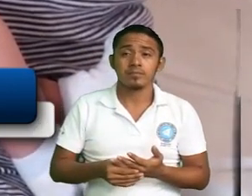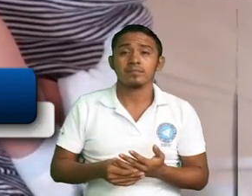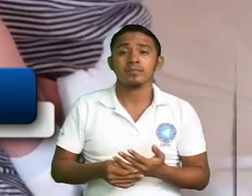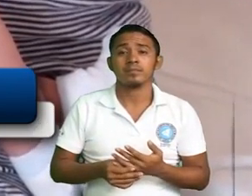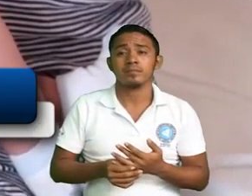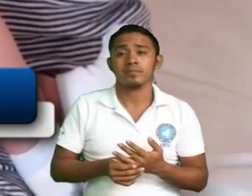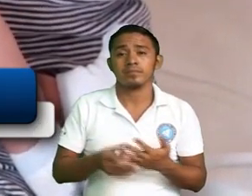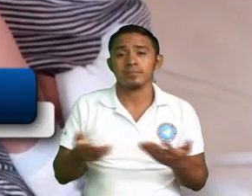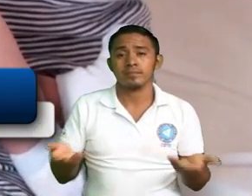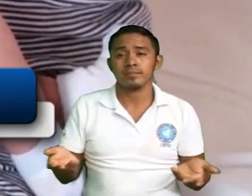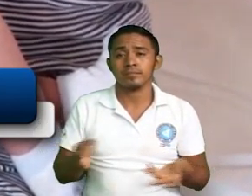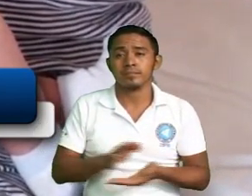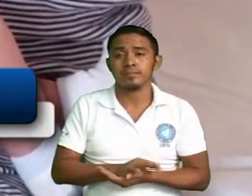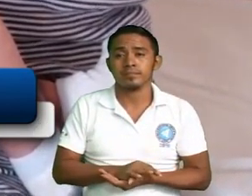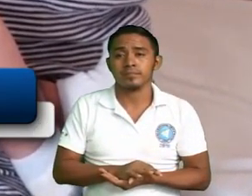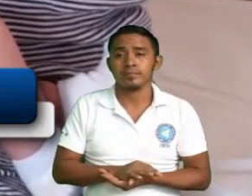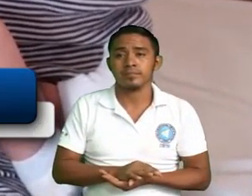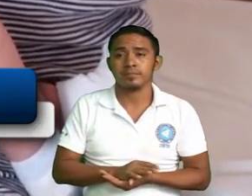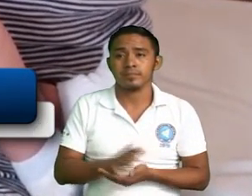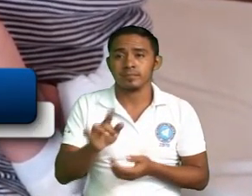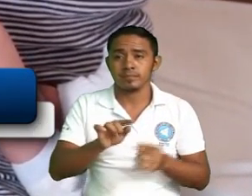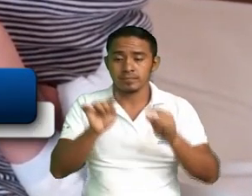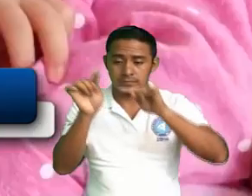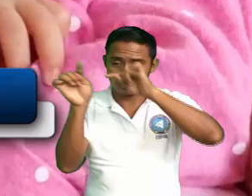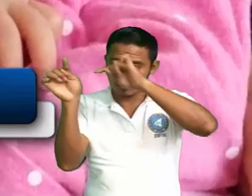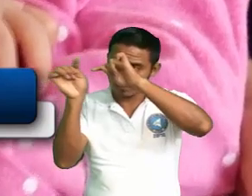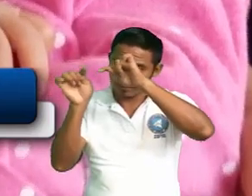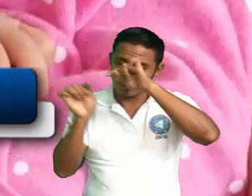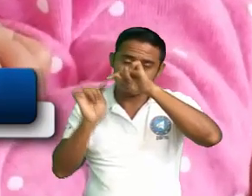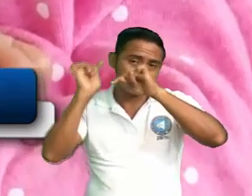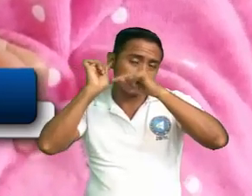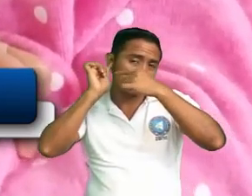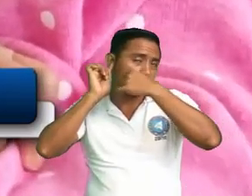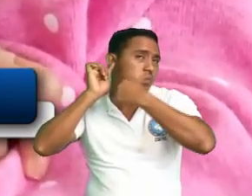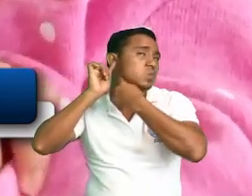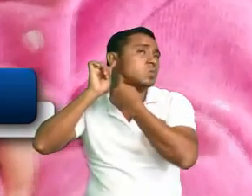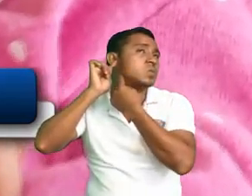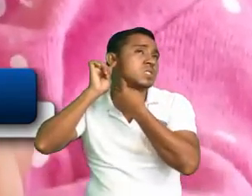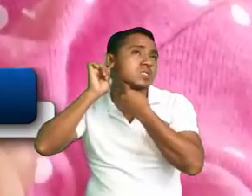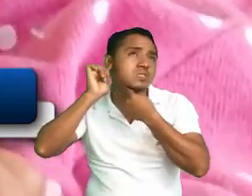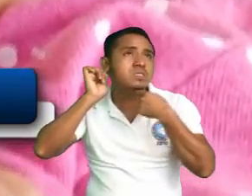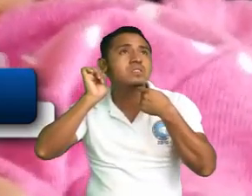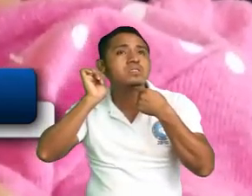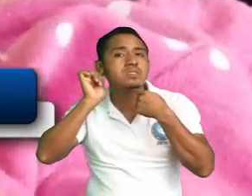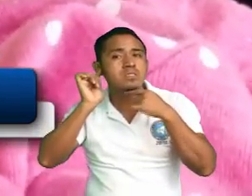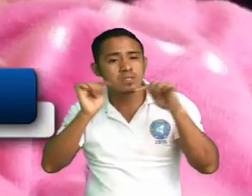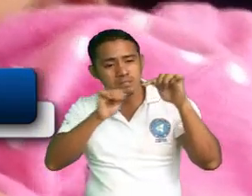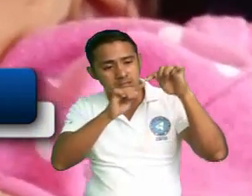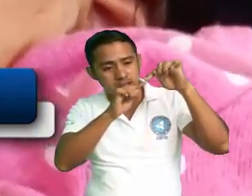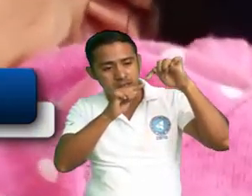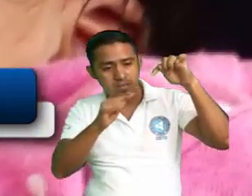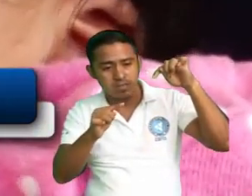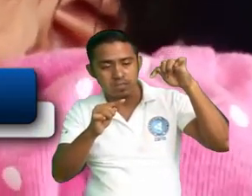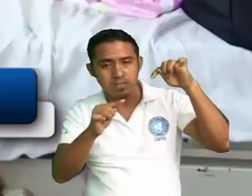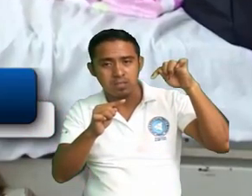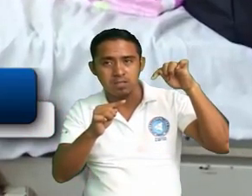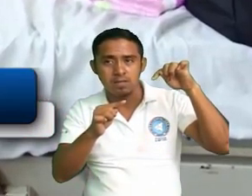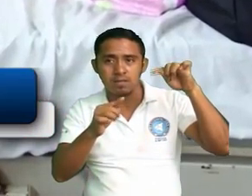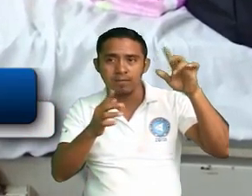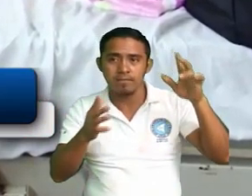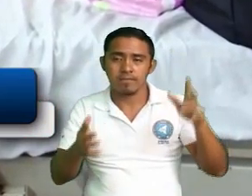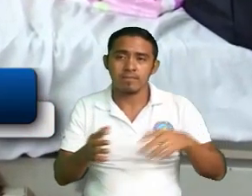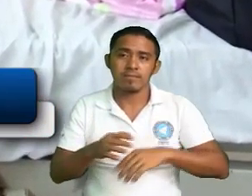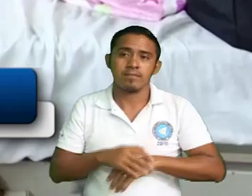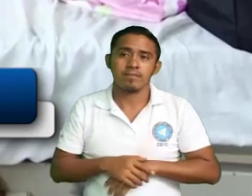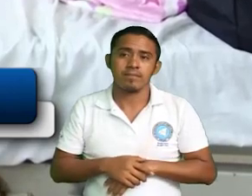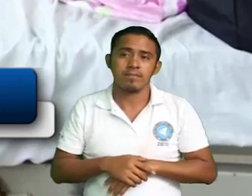Entonces, ese conducto que comunica con la garganta es más horizontal que en el